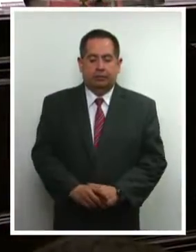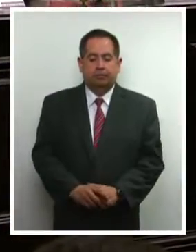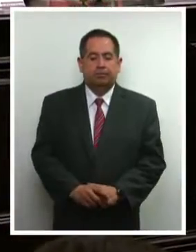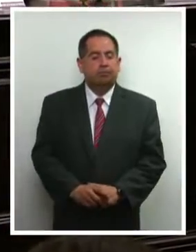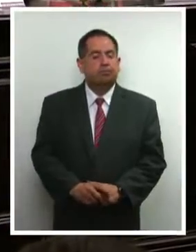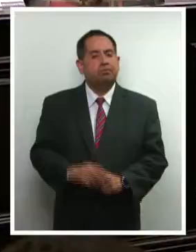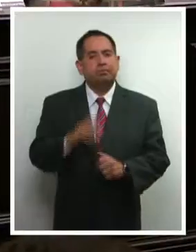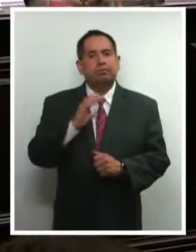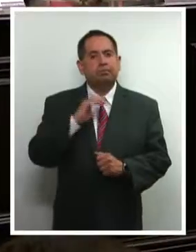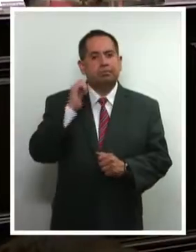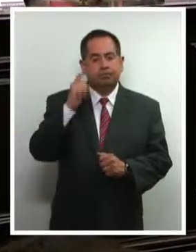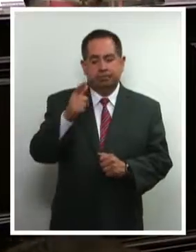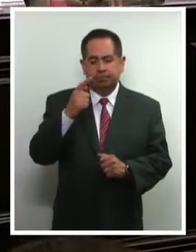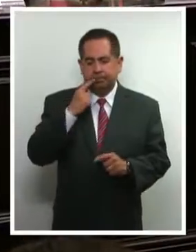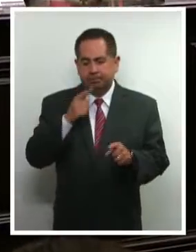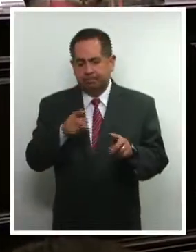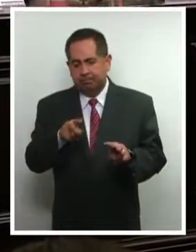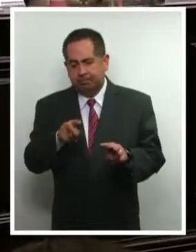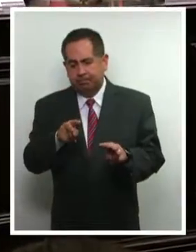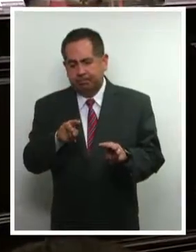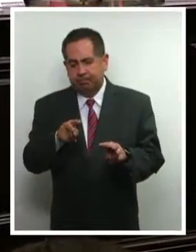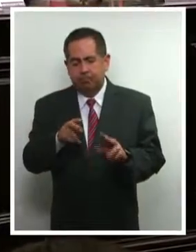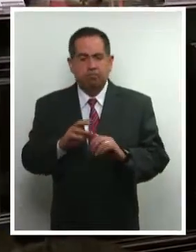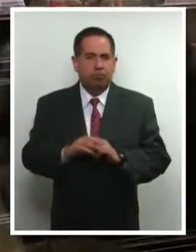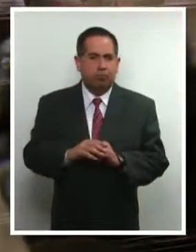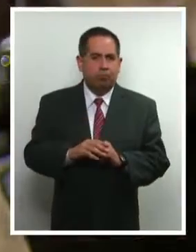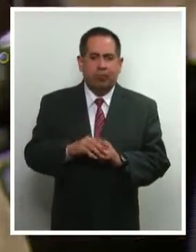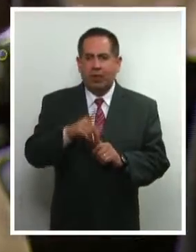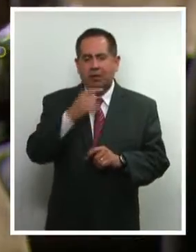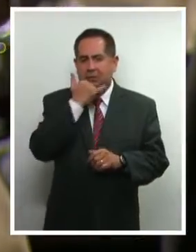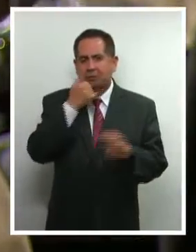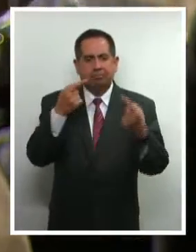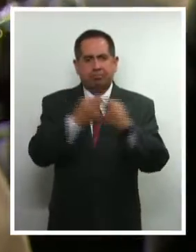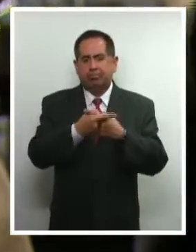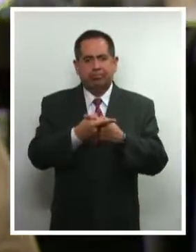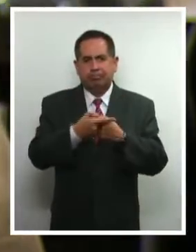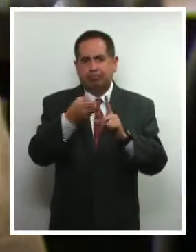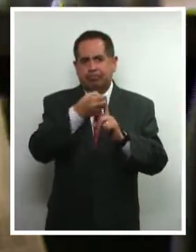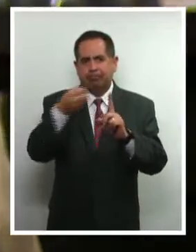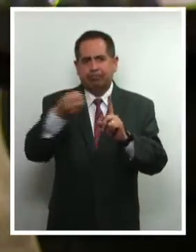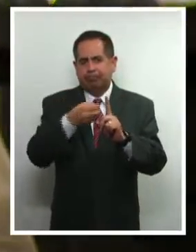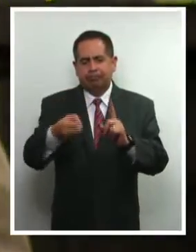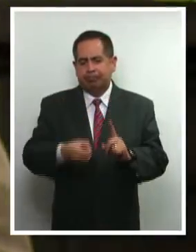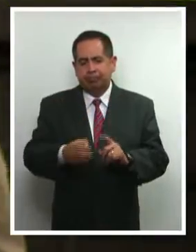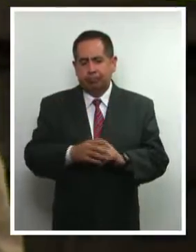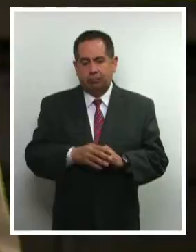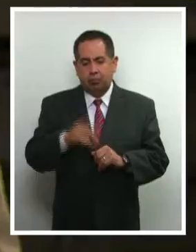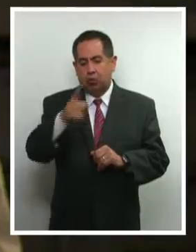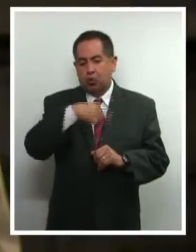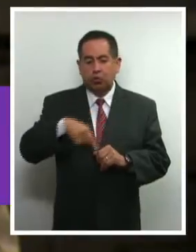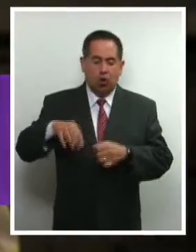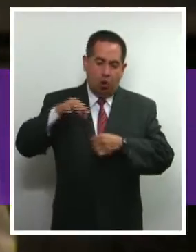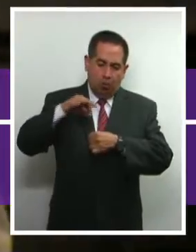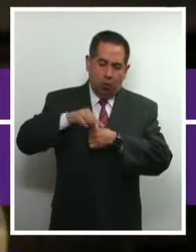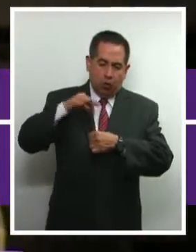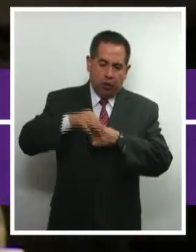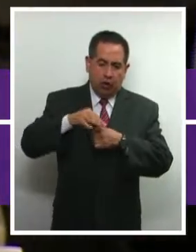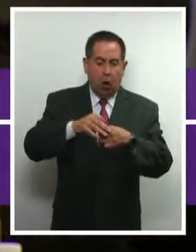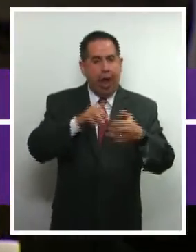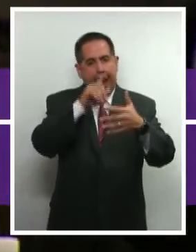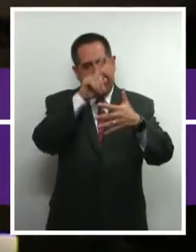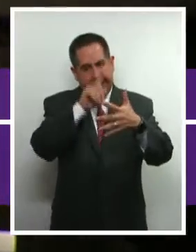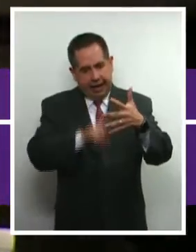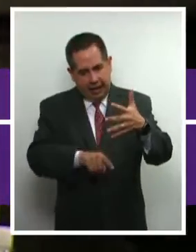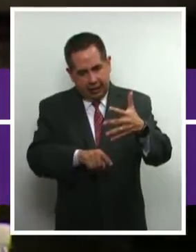Aquí hay simplemente una inconsistencia. Hemos venido votando justamente en lo